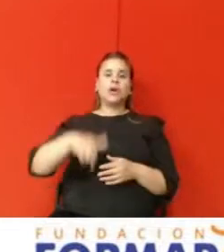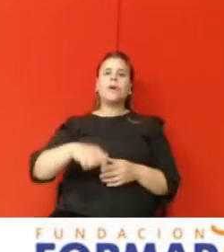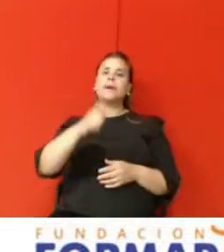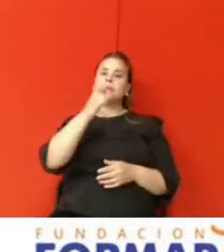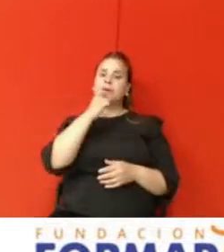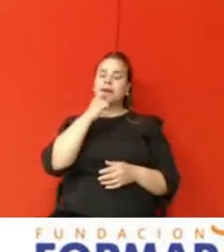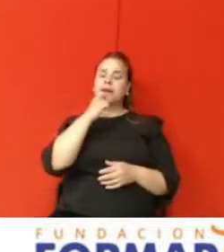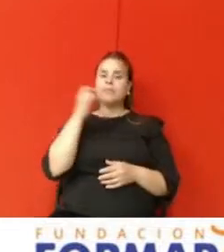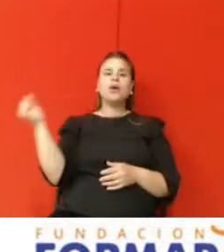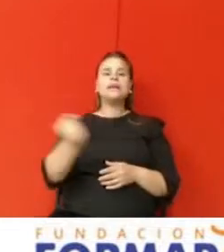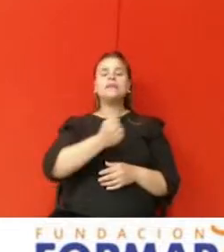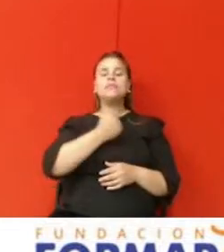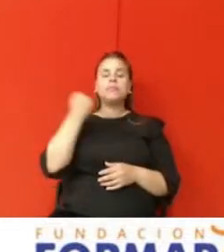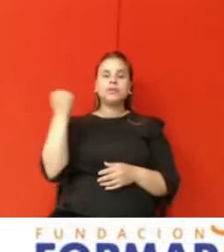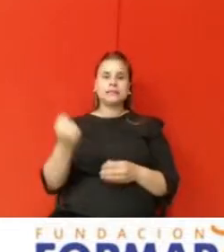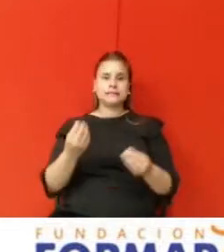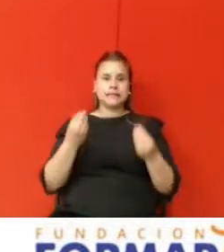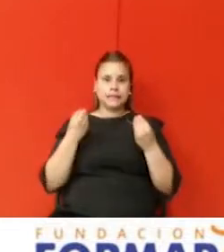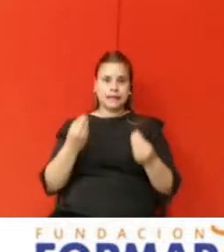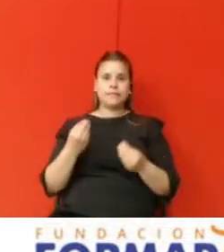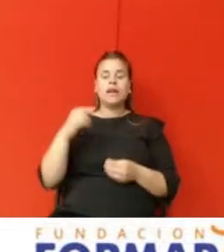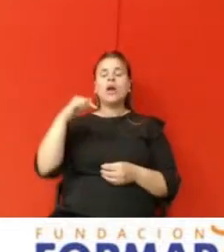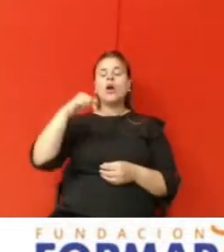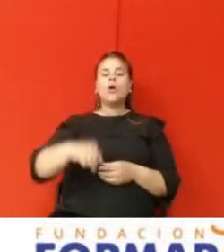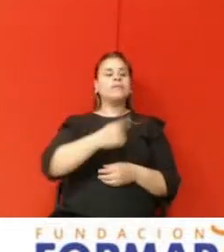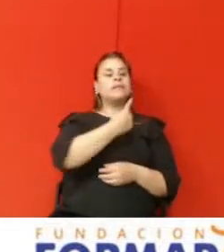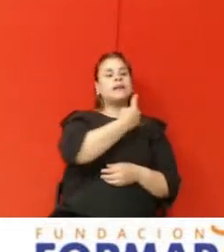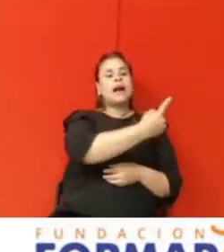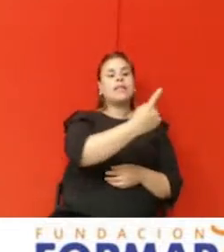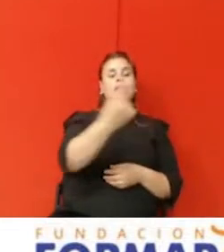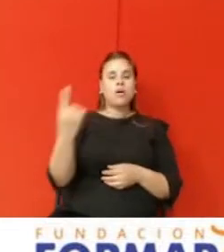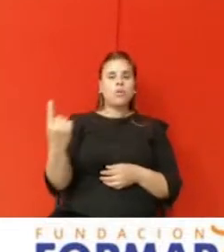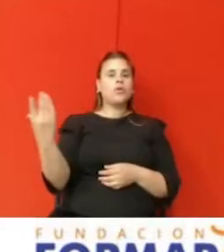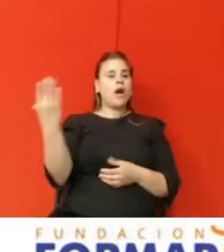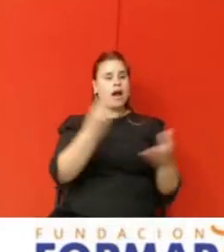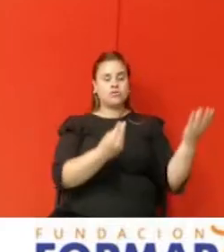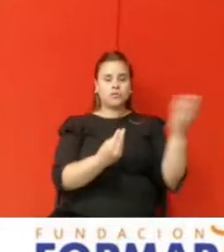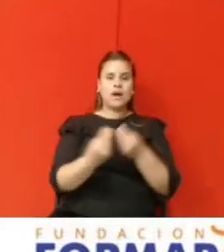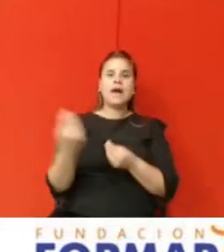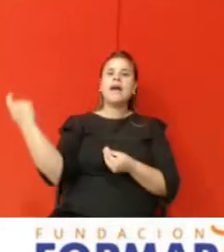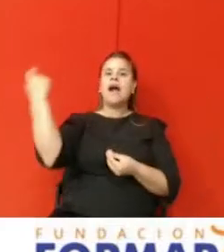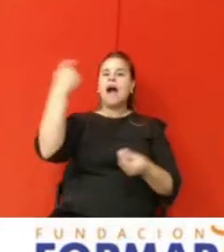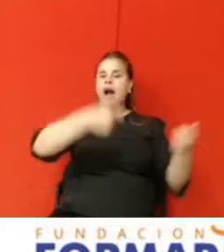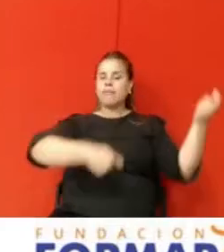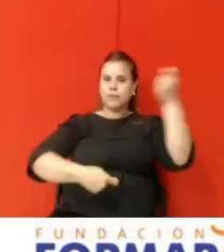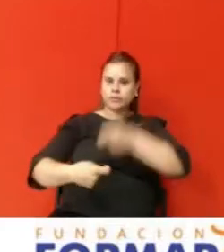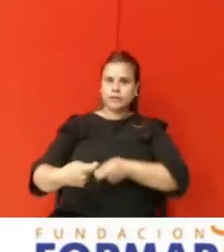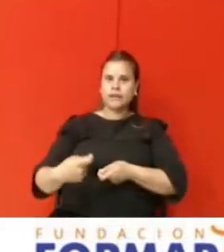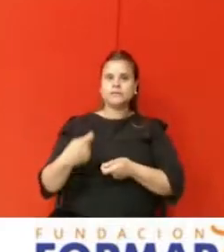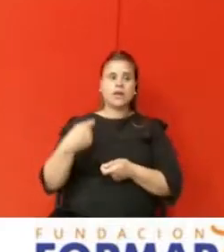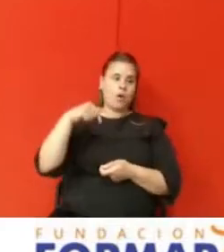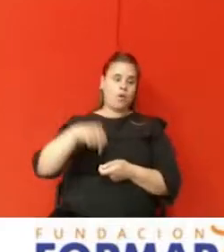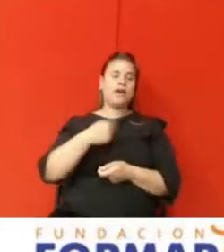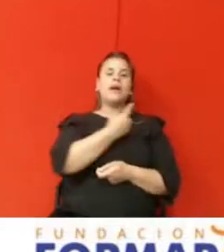trabajo interdisciplinario es el enriquecimiento mutuo, porque todos podemos encontrar un